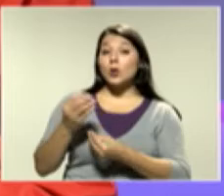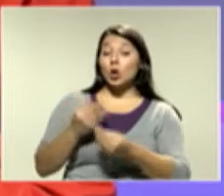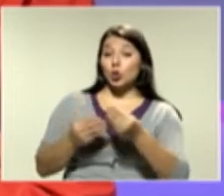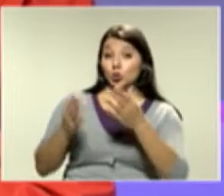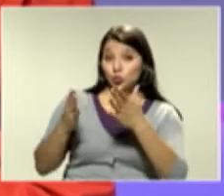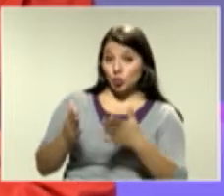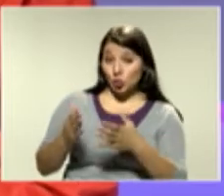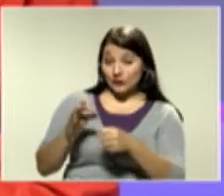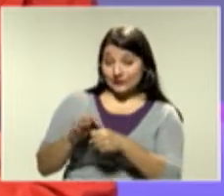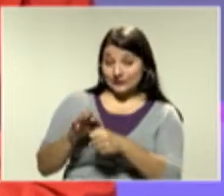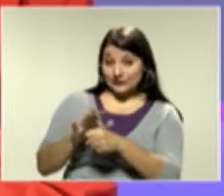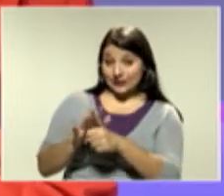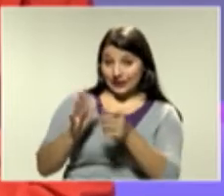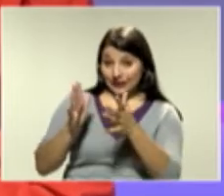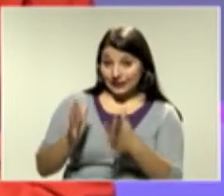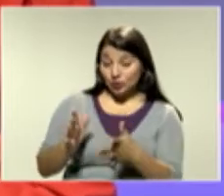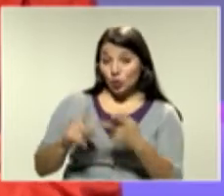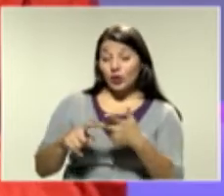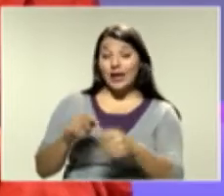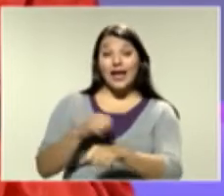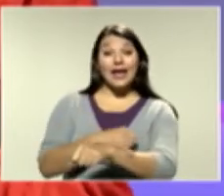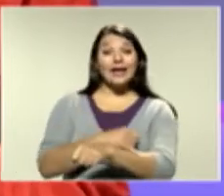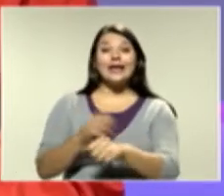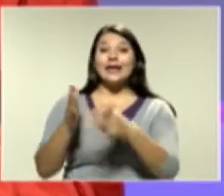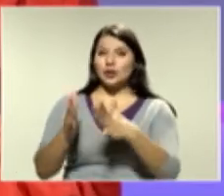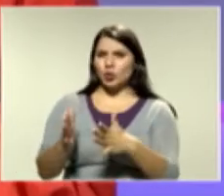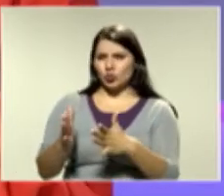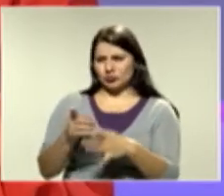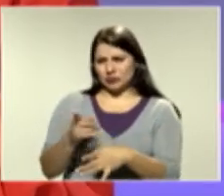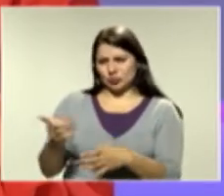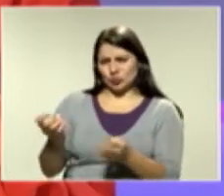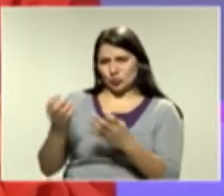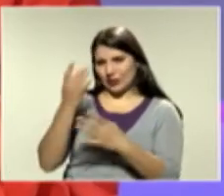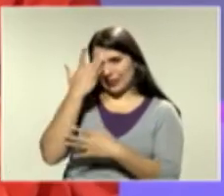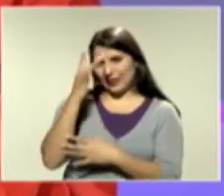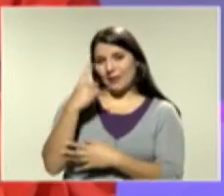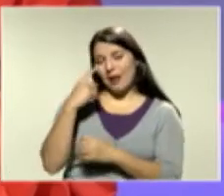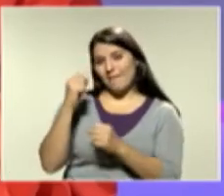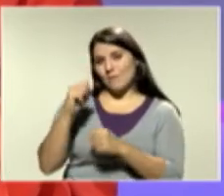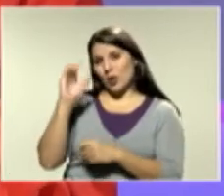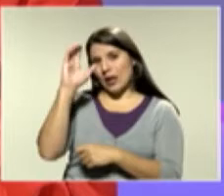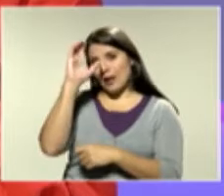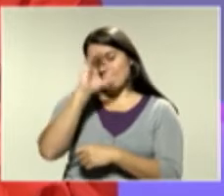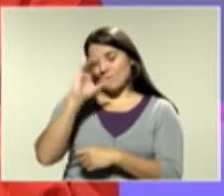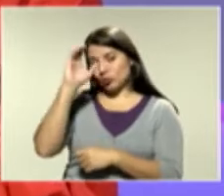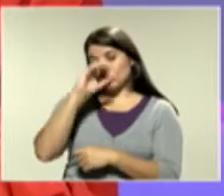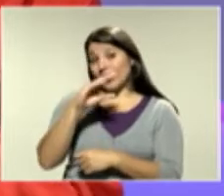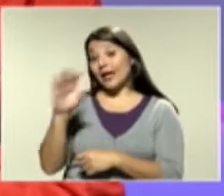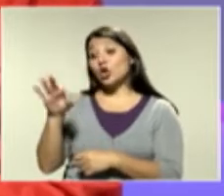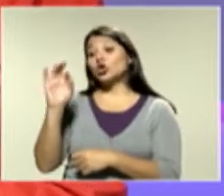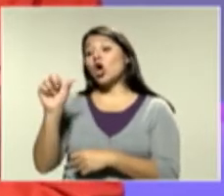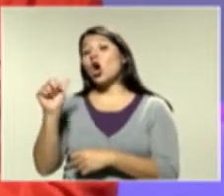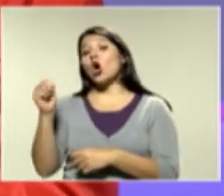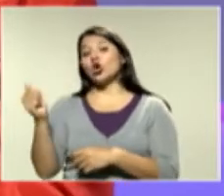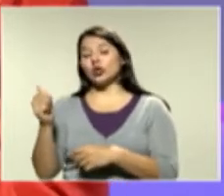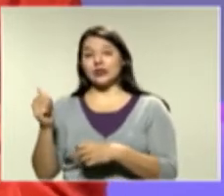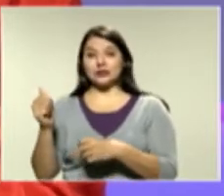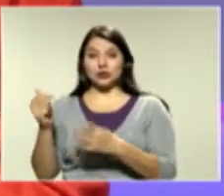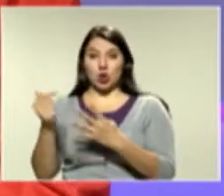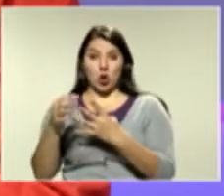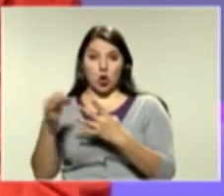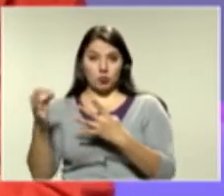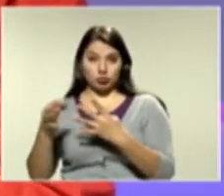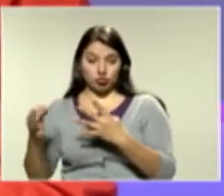agricultores y los ingenieros son muy inteligentes como para buscar métodos alternativos de producción. De hecho,